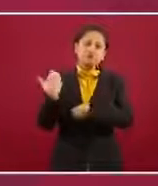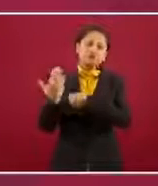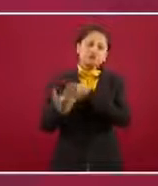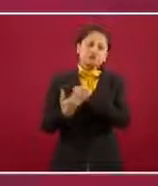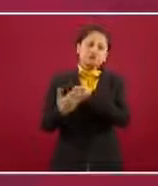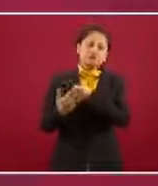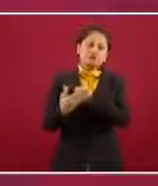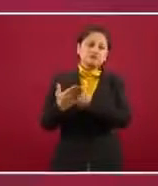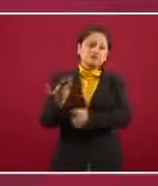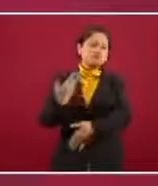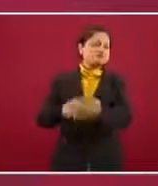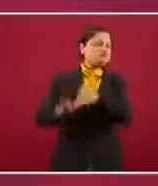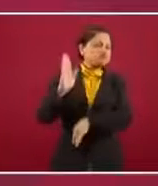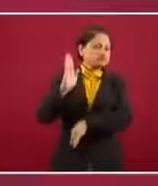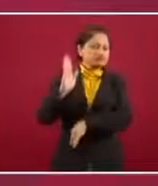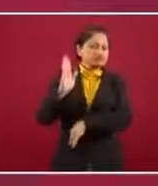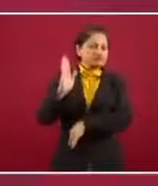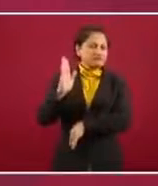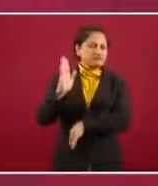también